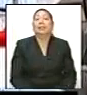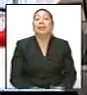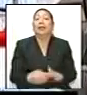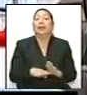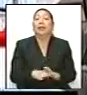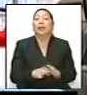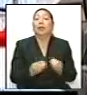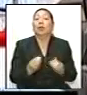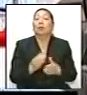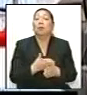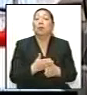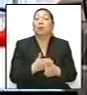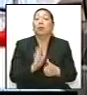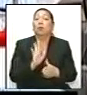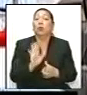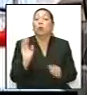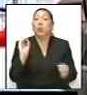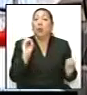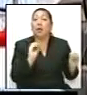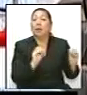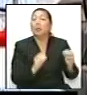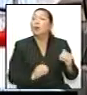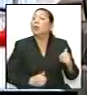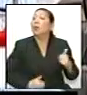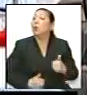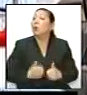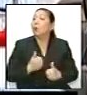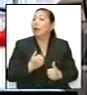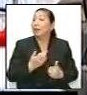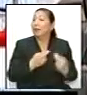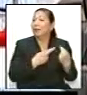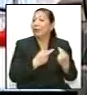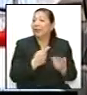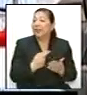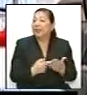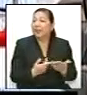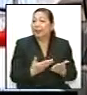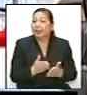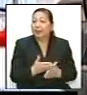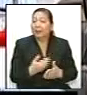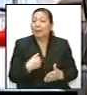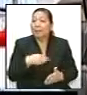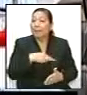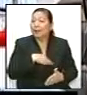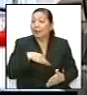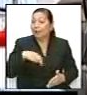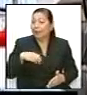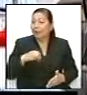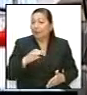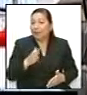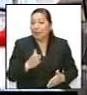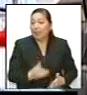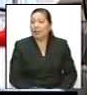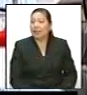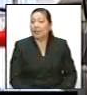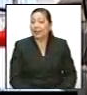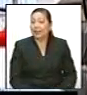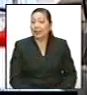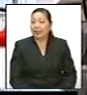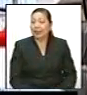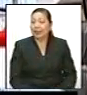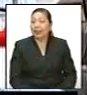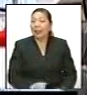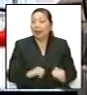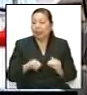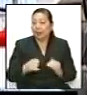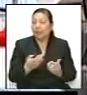estudios como parte de su aporte. ¿O cuál es el rol o de qué manera participa el Ministerio de Economía y Finanzas en la ejecución